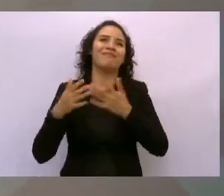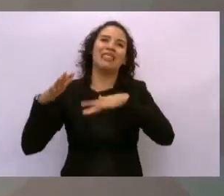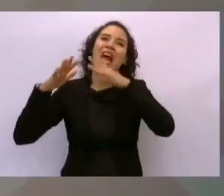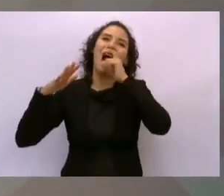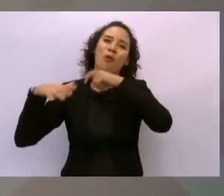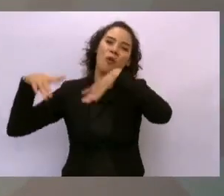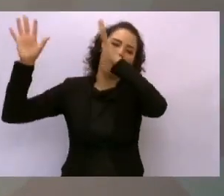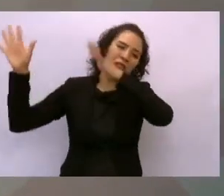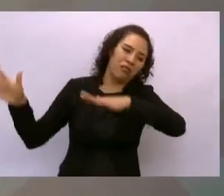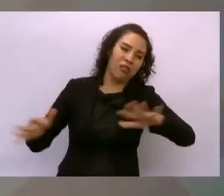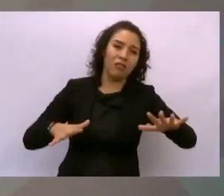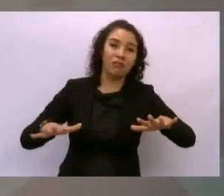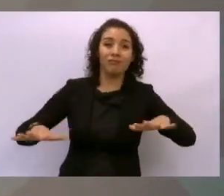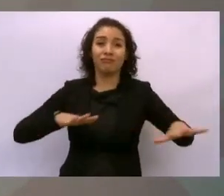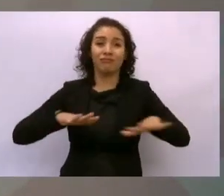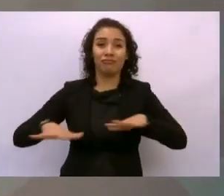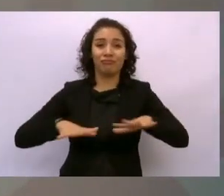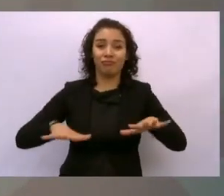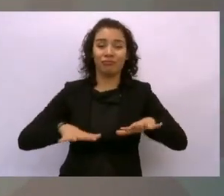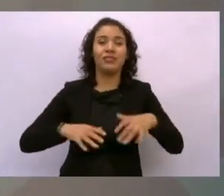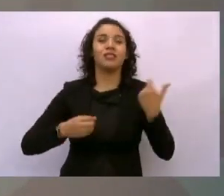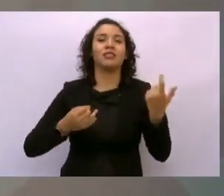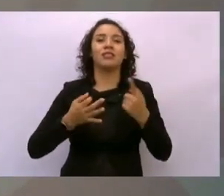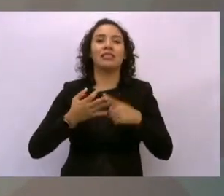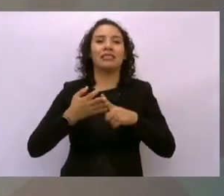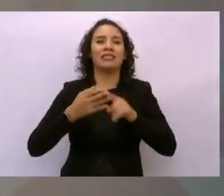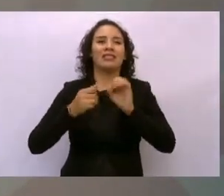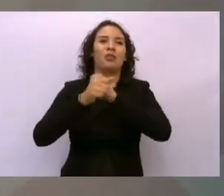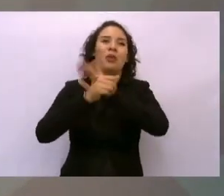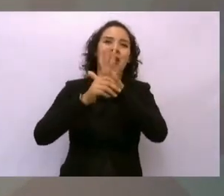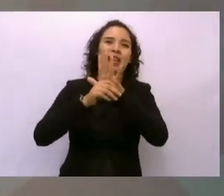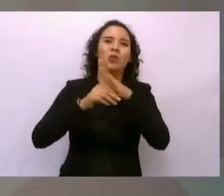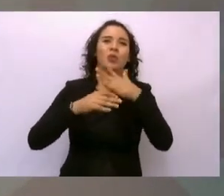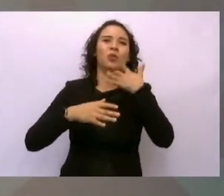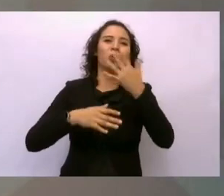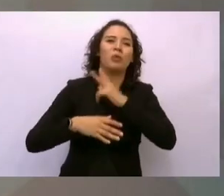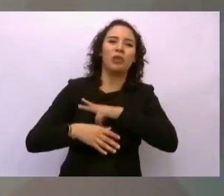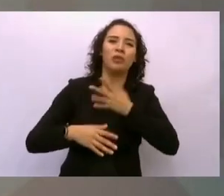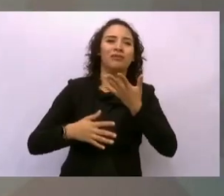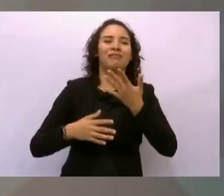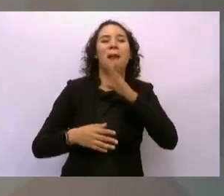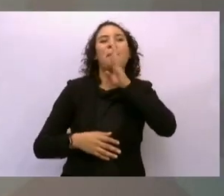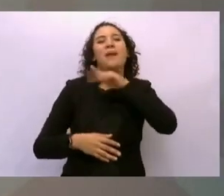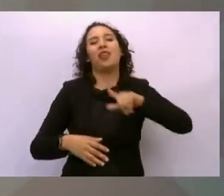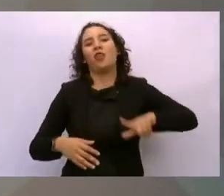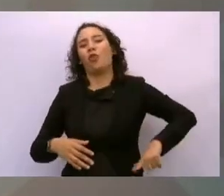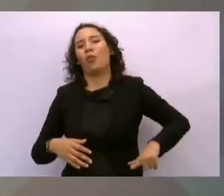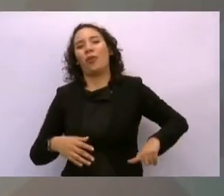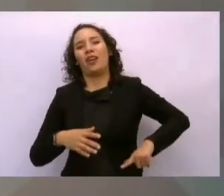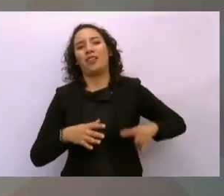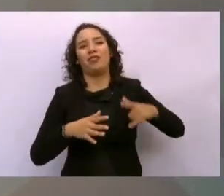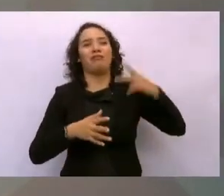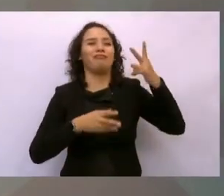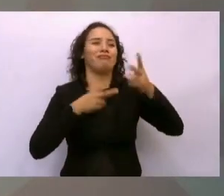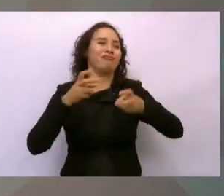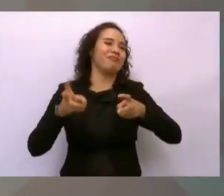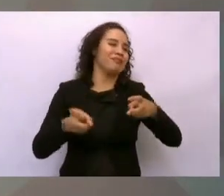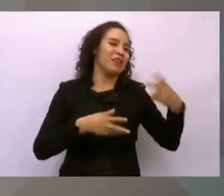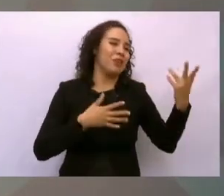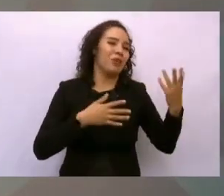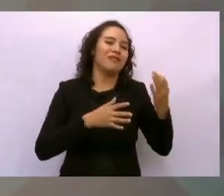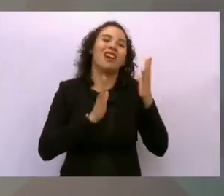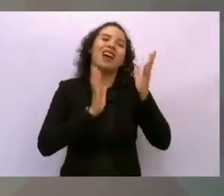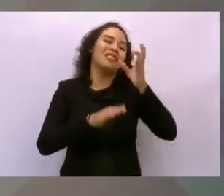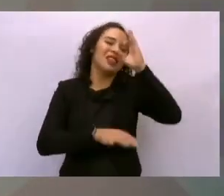inundaciones, terremotos, pandemias, malos gobiernos, por nuestras